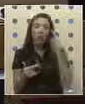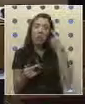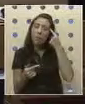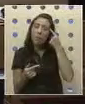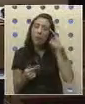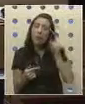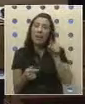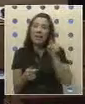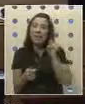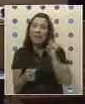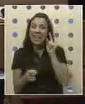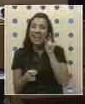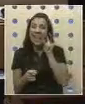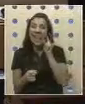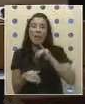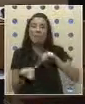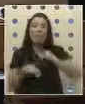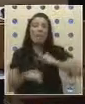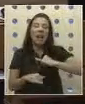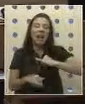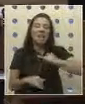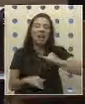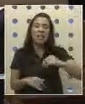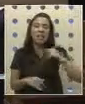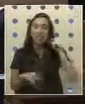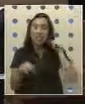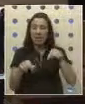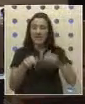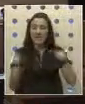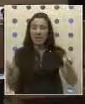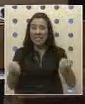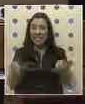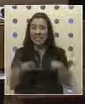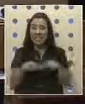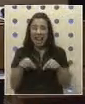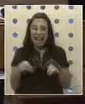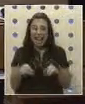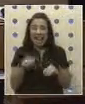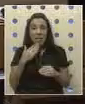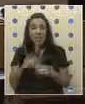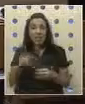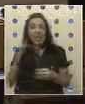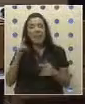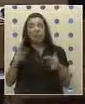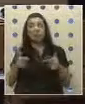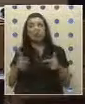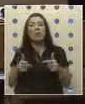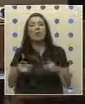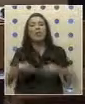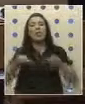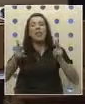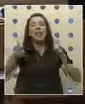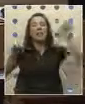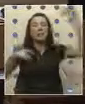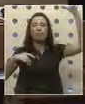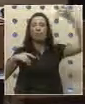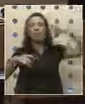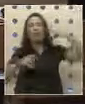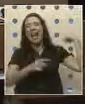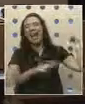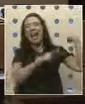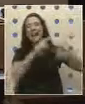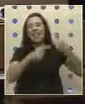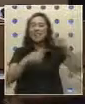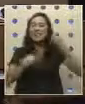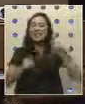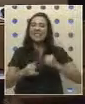principio de que aquel que tiene mantiene. De que los que estamos en esta sala y los que están en la sala del lado tenemos una suerte de derecho divino, hereditario, para